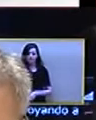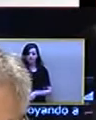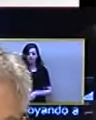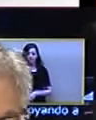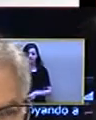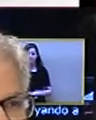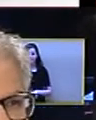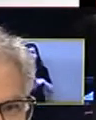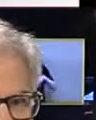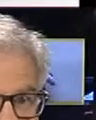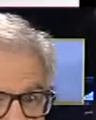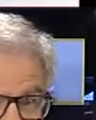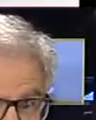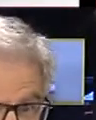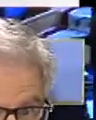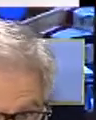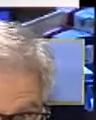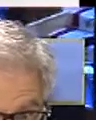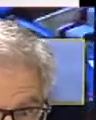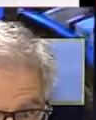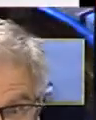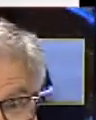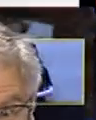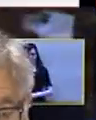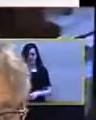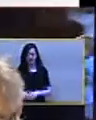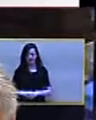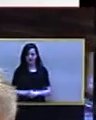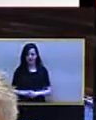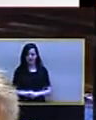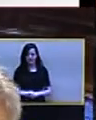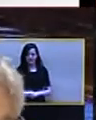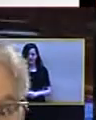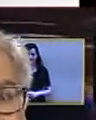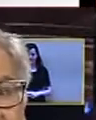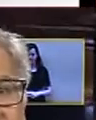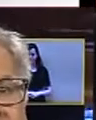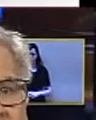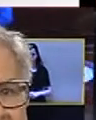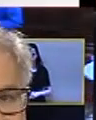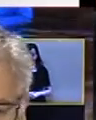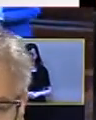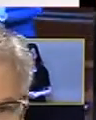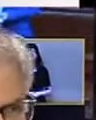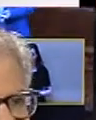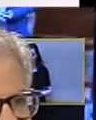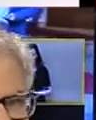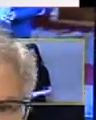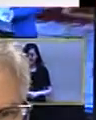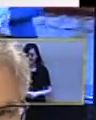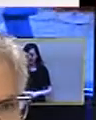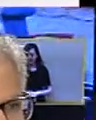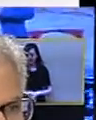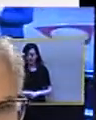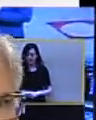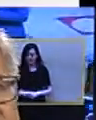gestionar lo que hacían y ha de esquerdas lo digo porque yo también participé y votando una urna para eso las descargas a ser las que llegaron